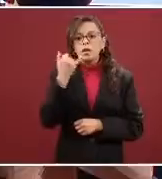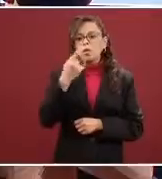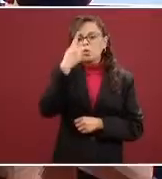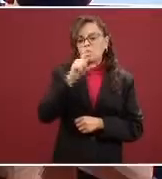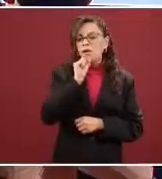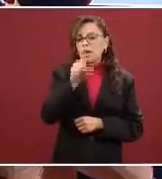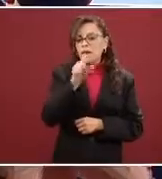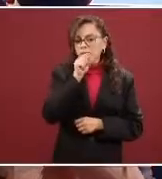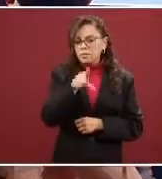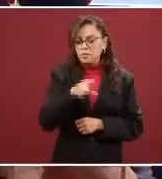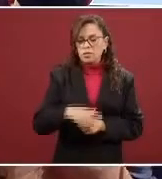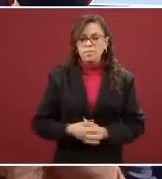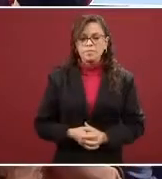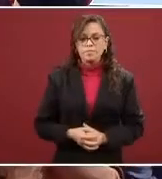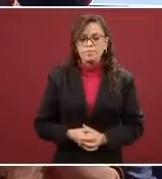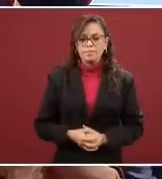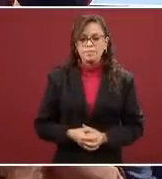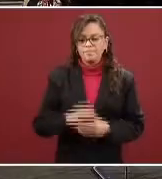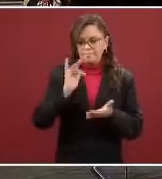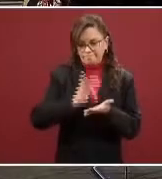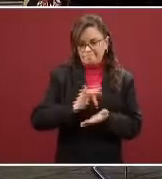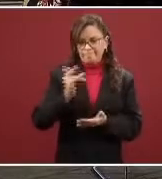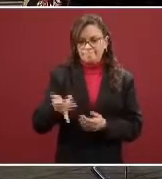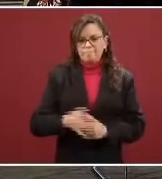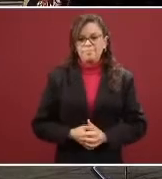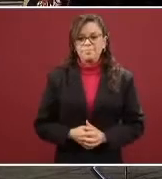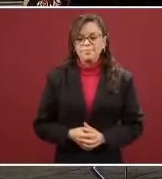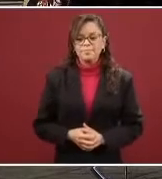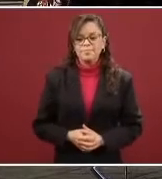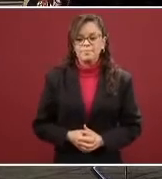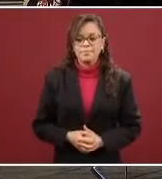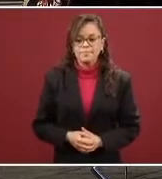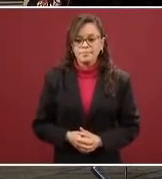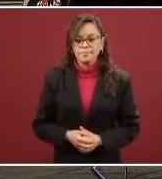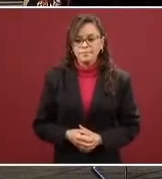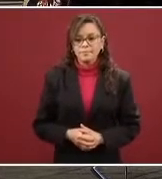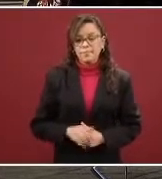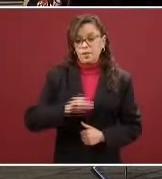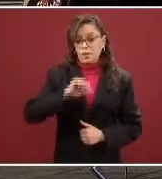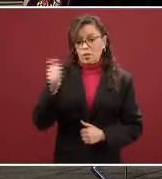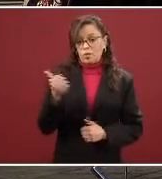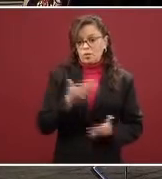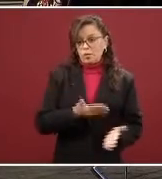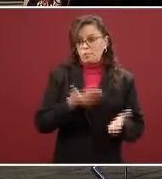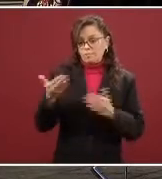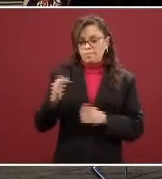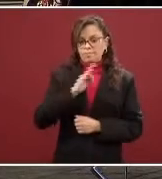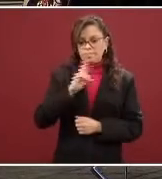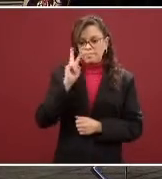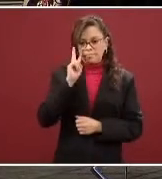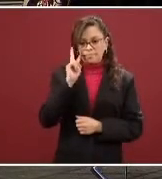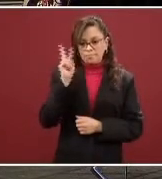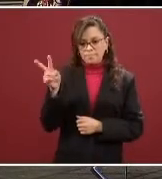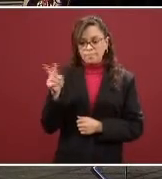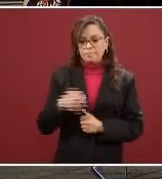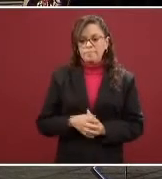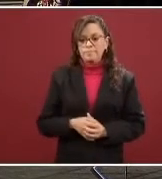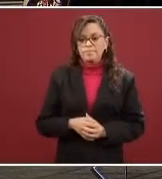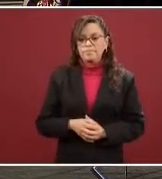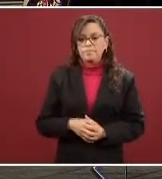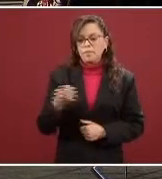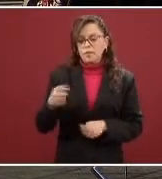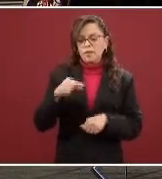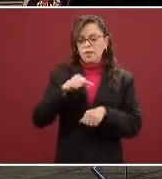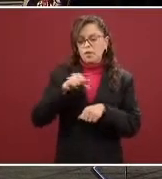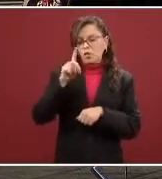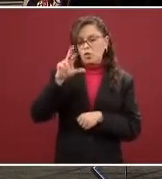Jalisco. Gracias. En la siguiente parte vamos a pedirle a la doctora Lorena Bores